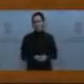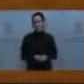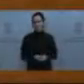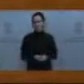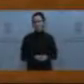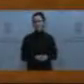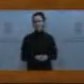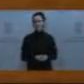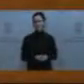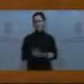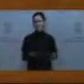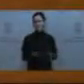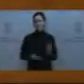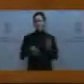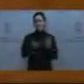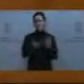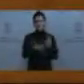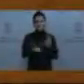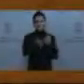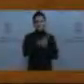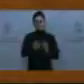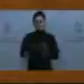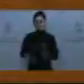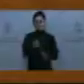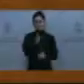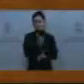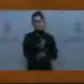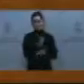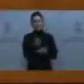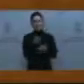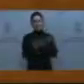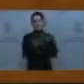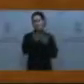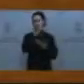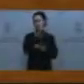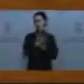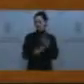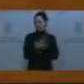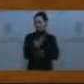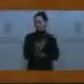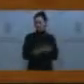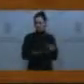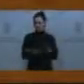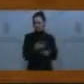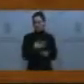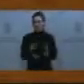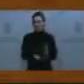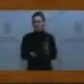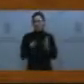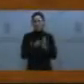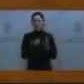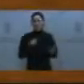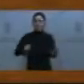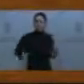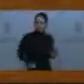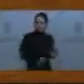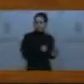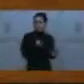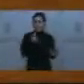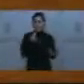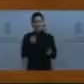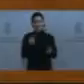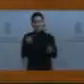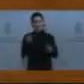Con respecto al punto quinto, es un mare magnum, la verdad, de ideas, que pretende incorporar el Grupo Podemos. Carece de todo